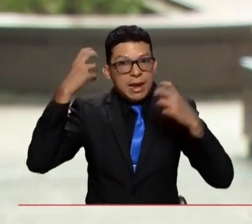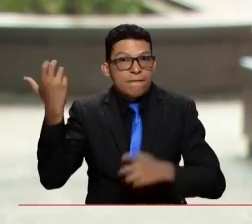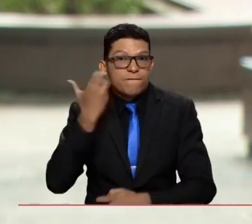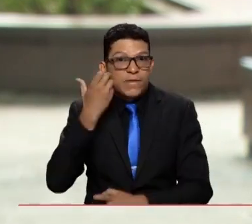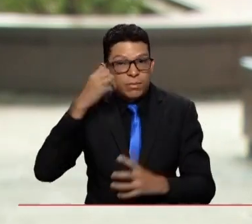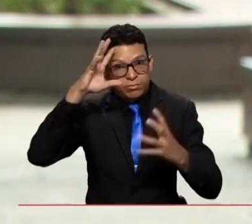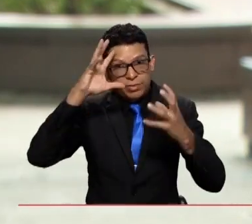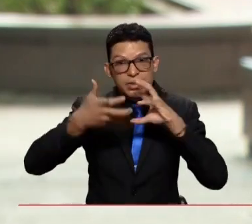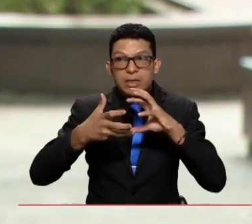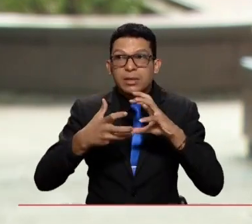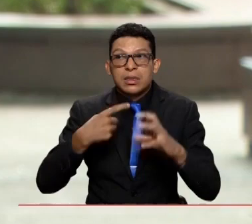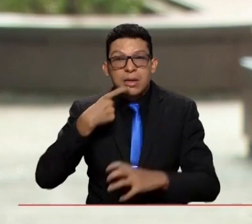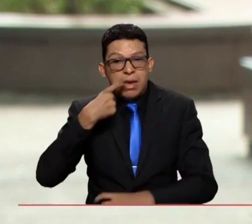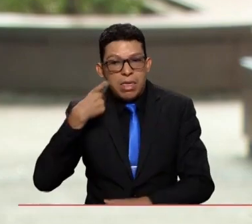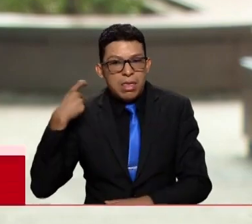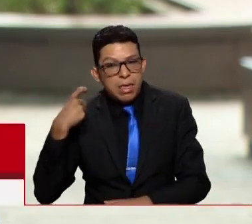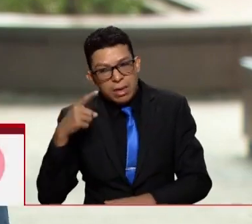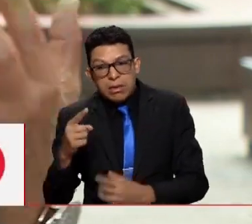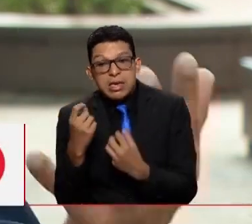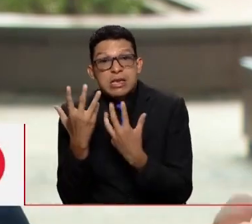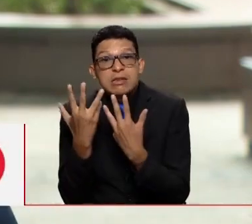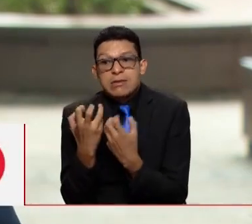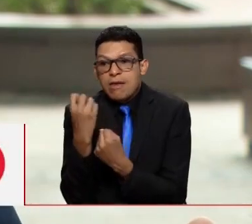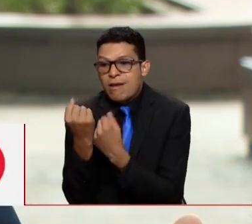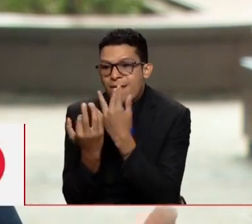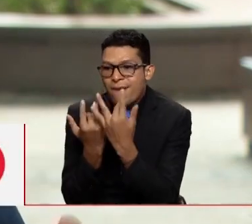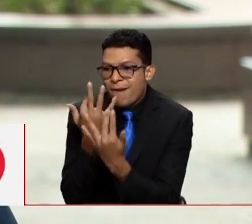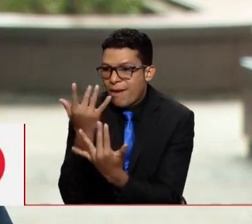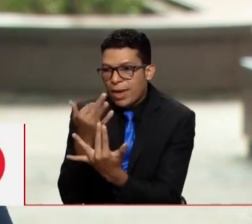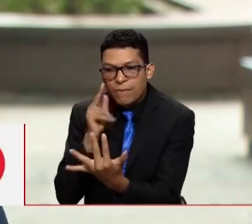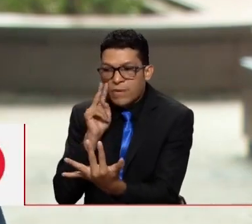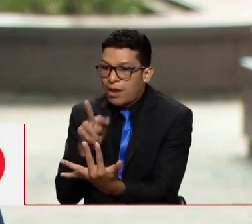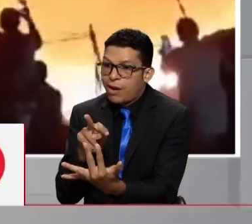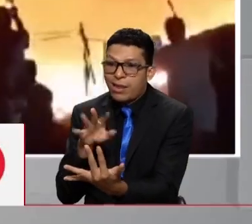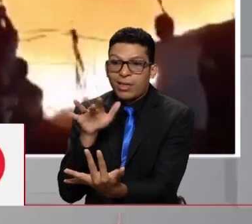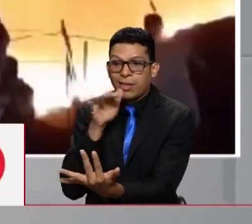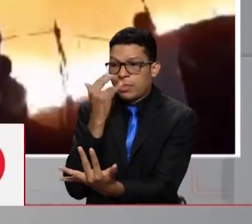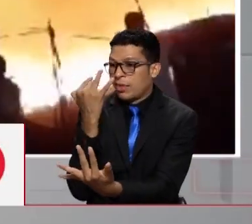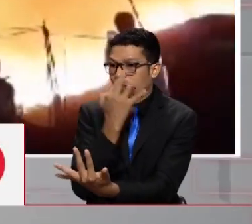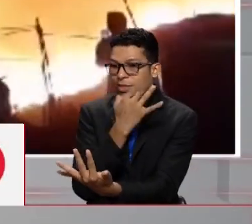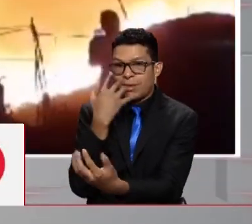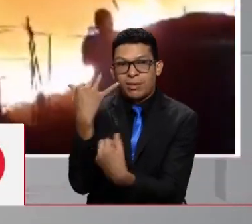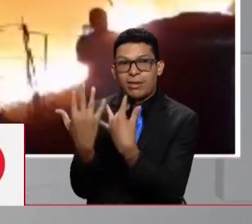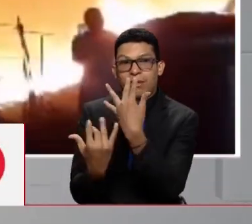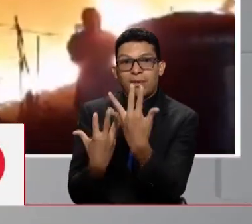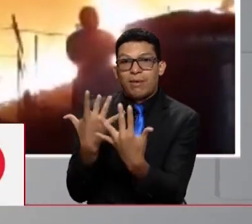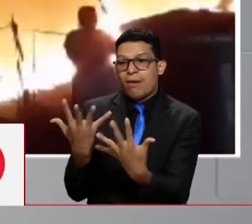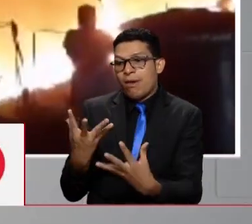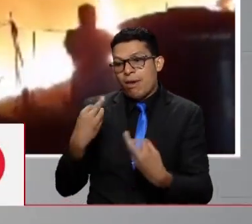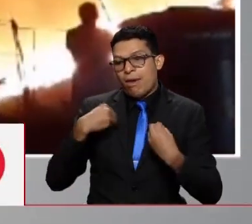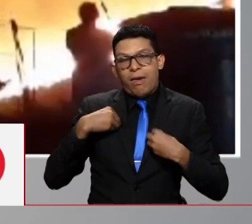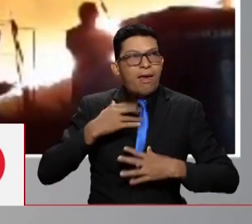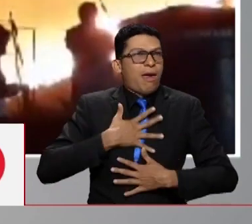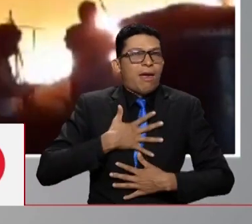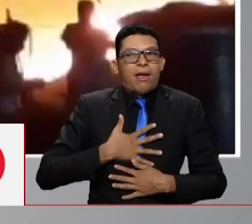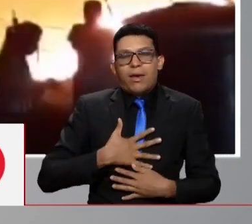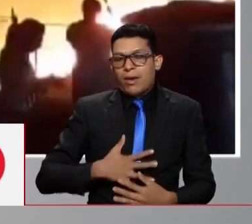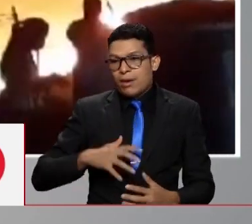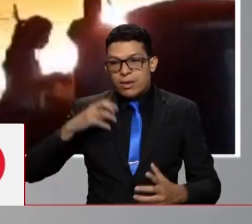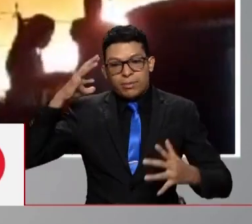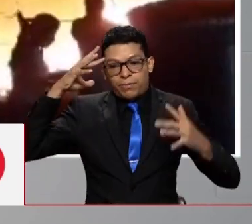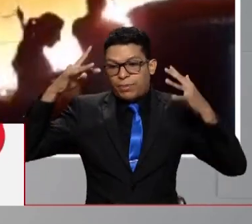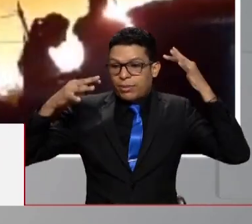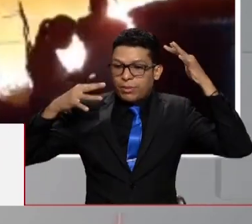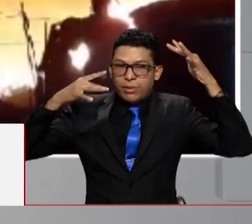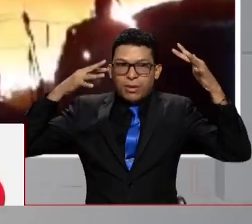con el fuego, que quieren, digamos, crear esa llamarada porque eso les da complacencia, los